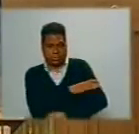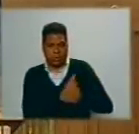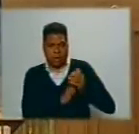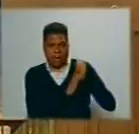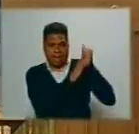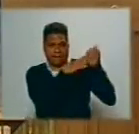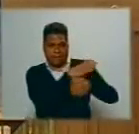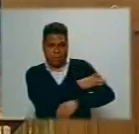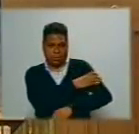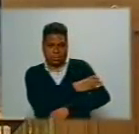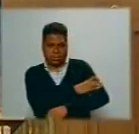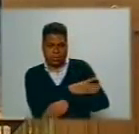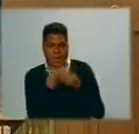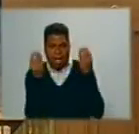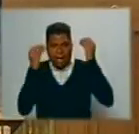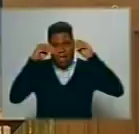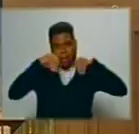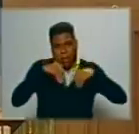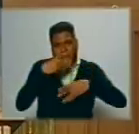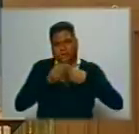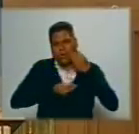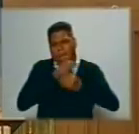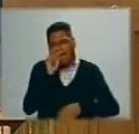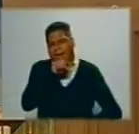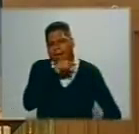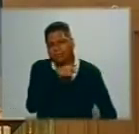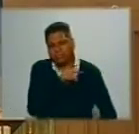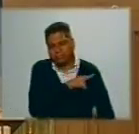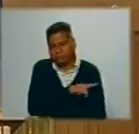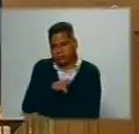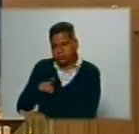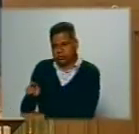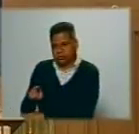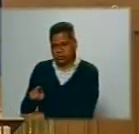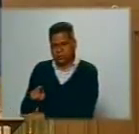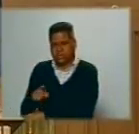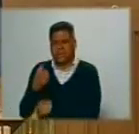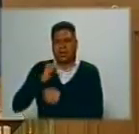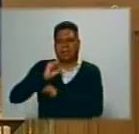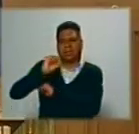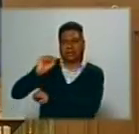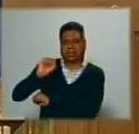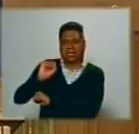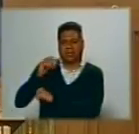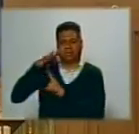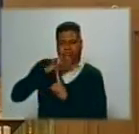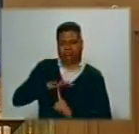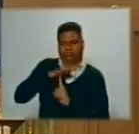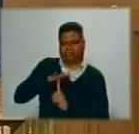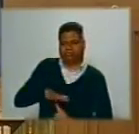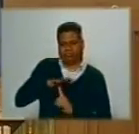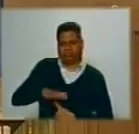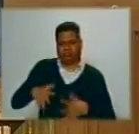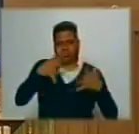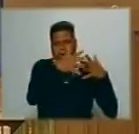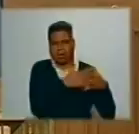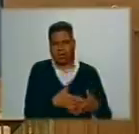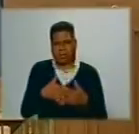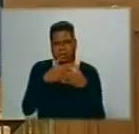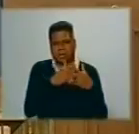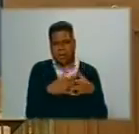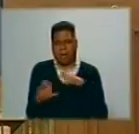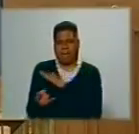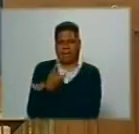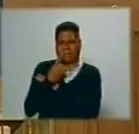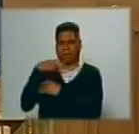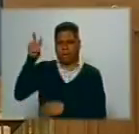el acuerdo de convivencia democrática por Venezuela, rechazando las presiones imperiales y de los enemigos de la patria, cuyo